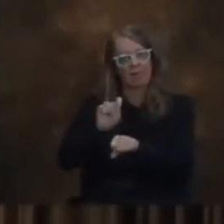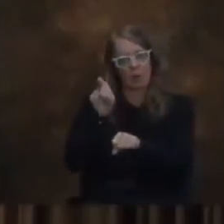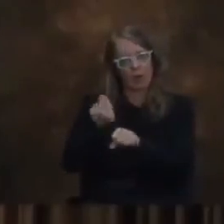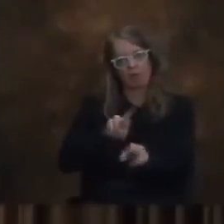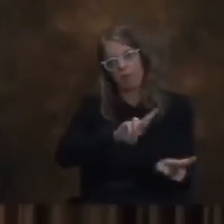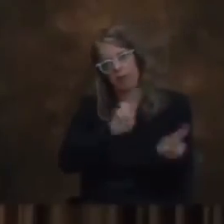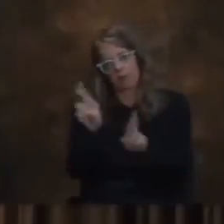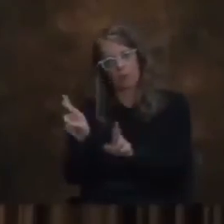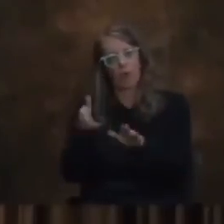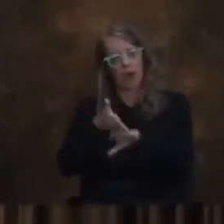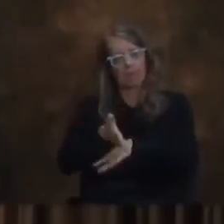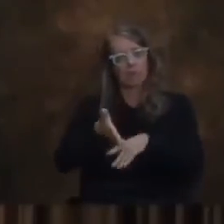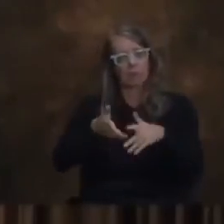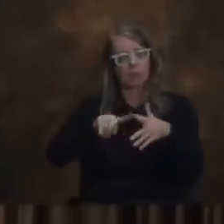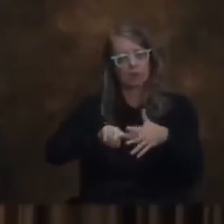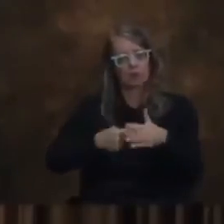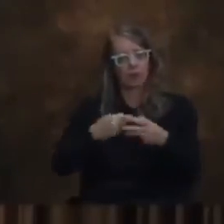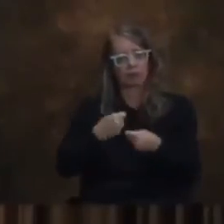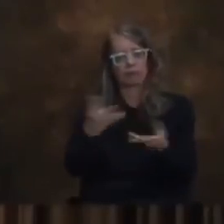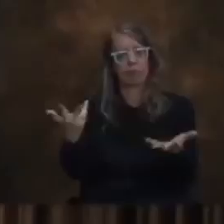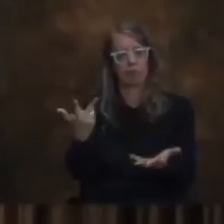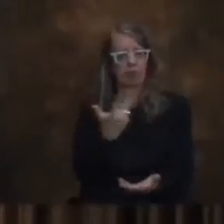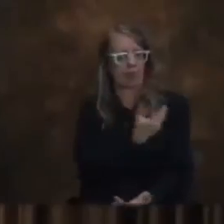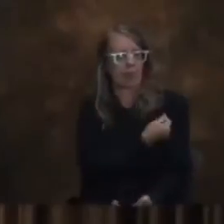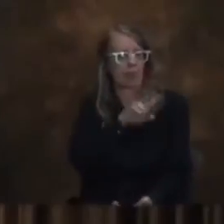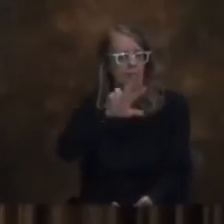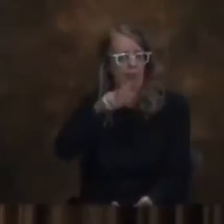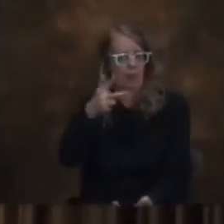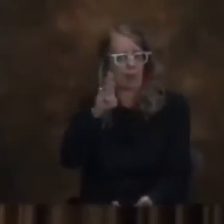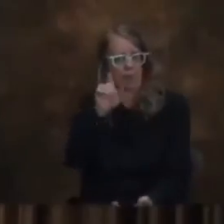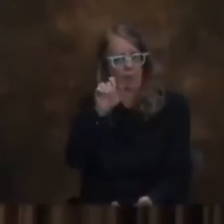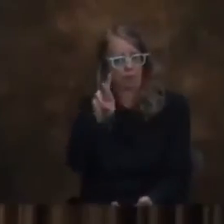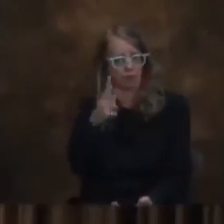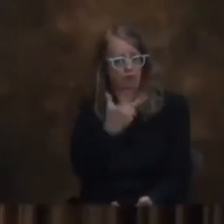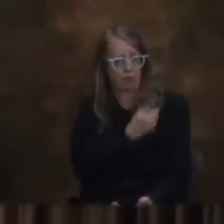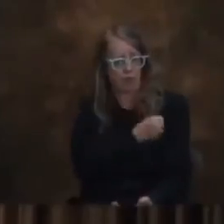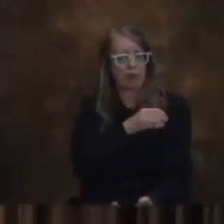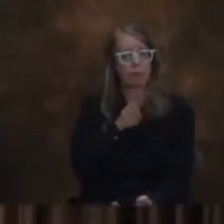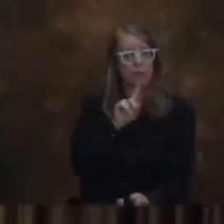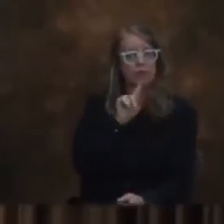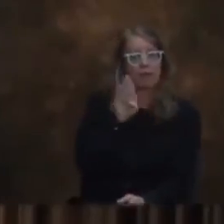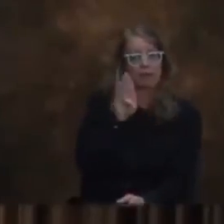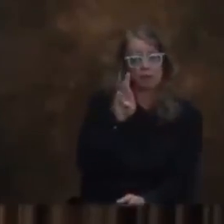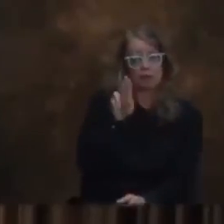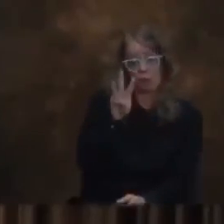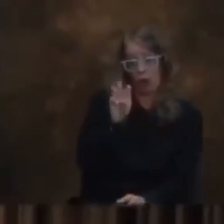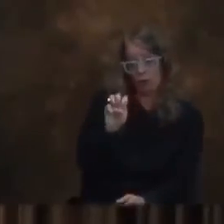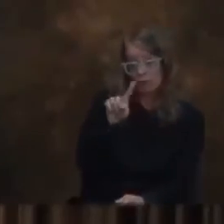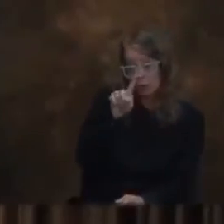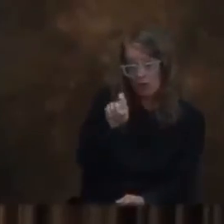a la otra pregunta creo que esto nos da la oportunidad de impulsar una campaña